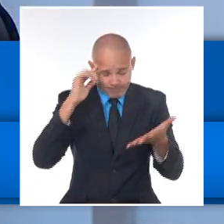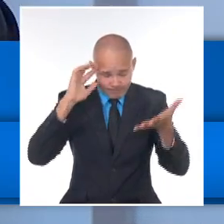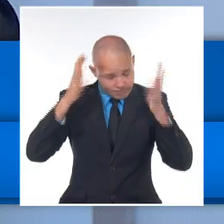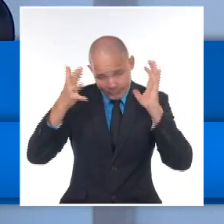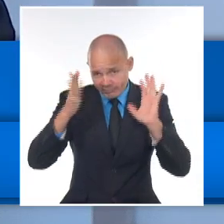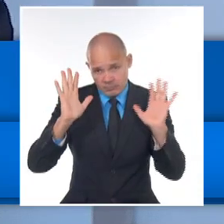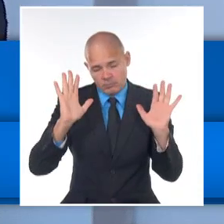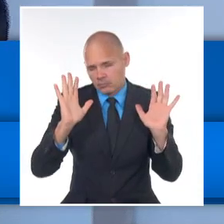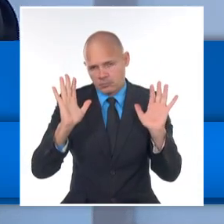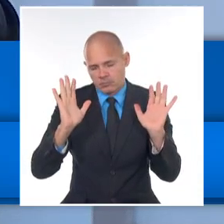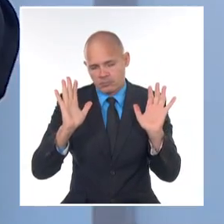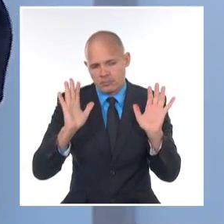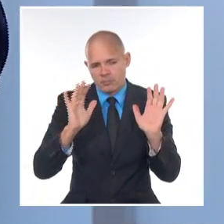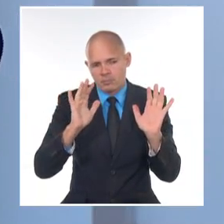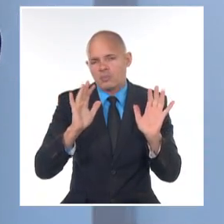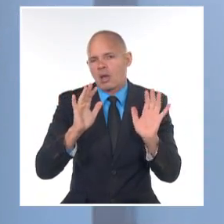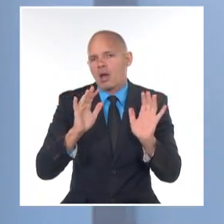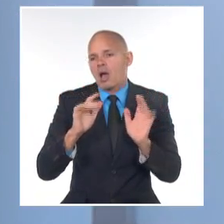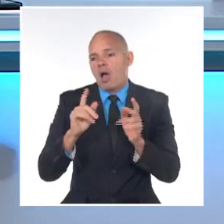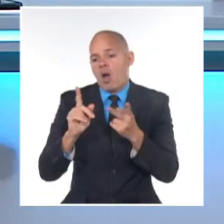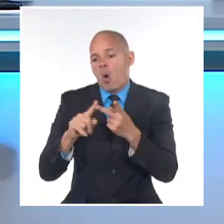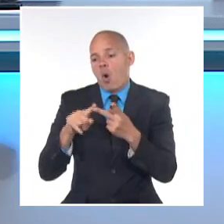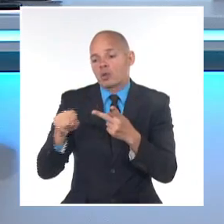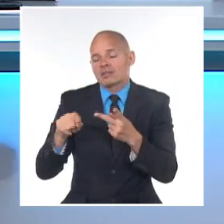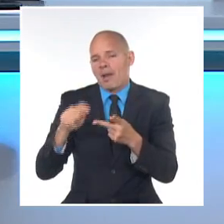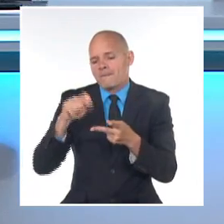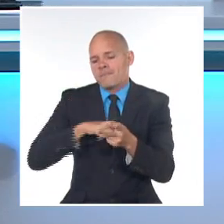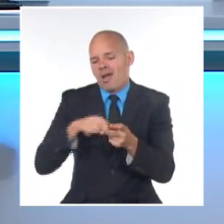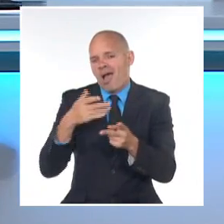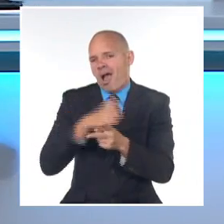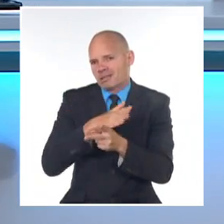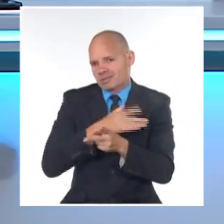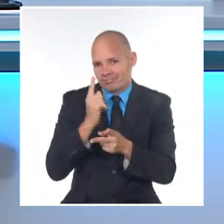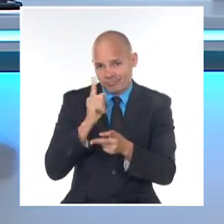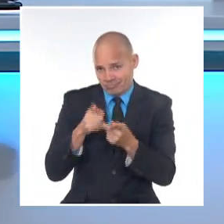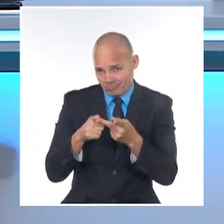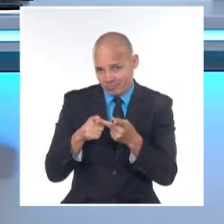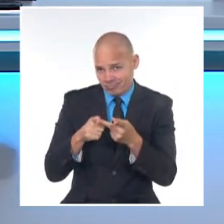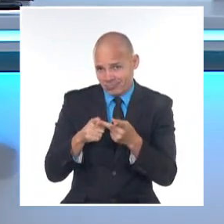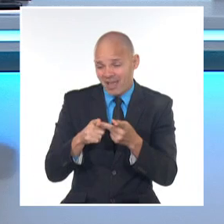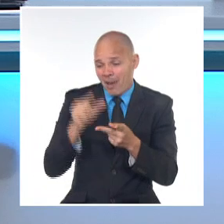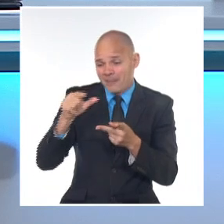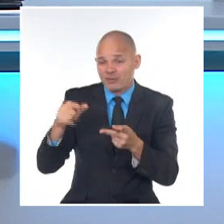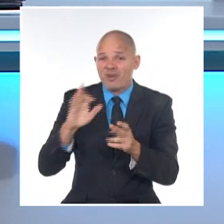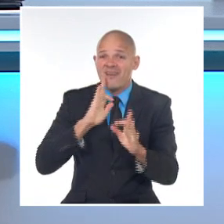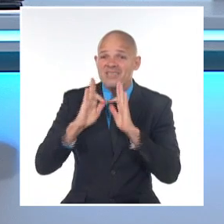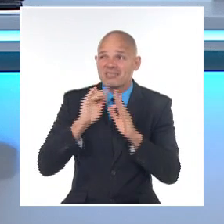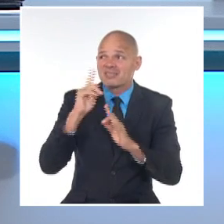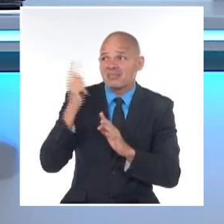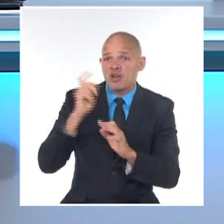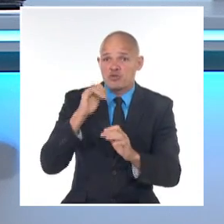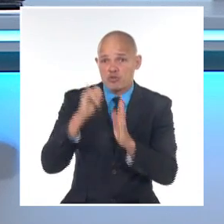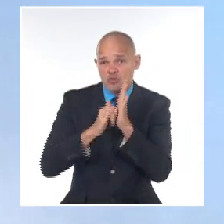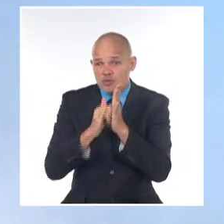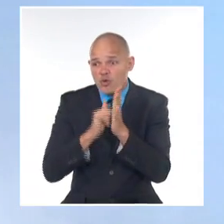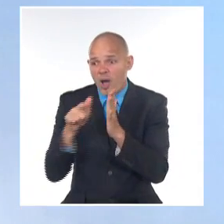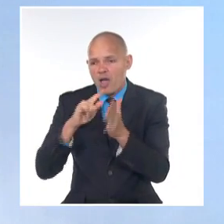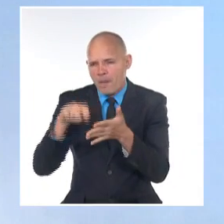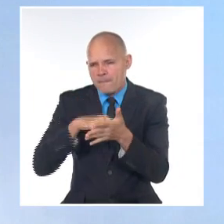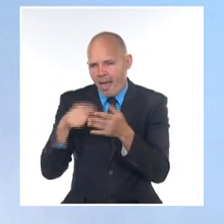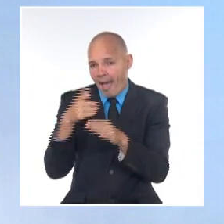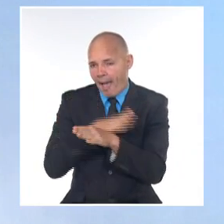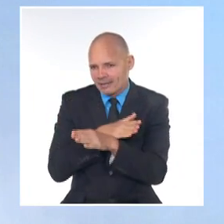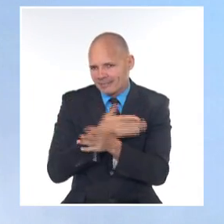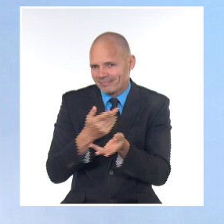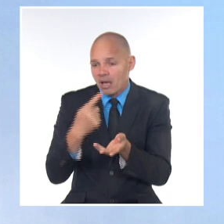la policía. Eso está ya clarísimo, no, policía, no hay que analizar mucho para darse cuenta que lo que están buscando es eso, ¿no? Correcto. Entonces, A deponer al gobierno, y